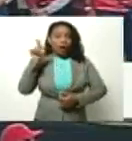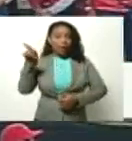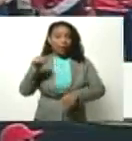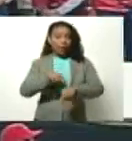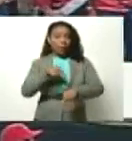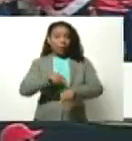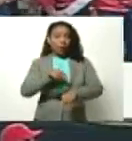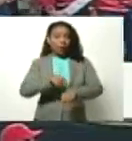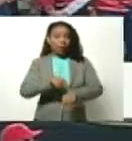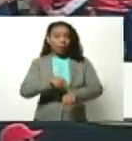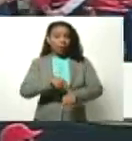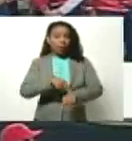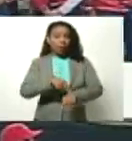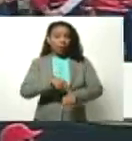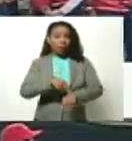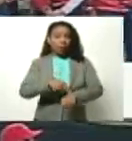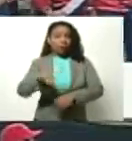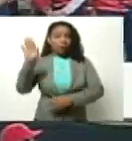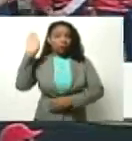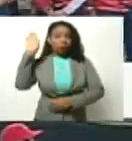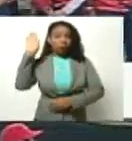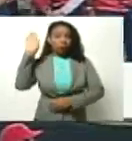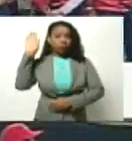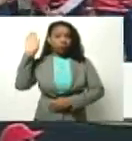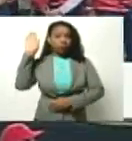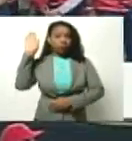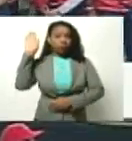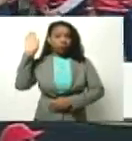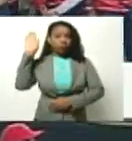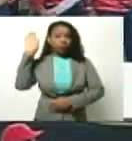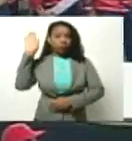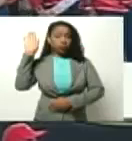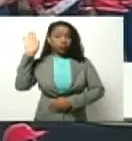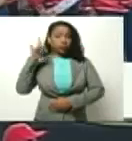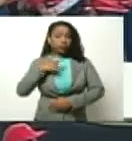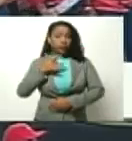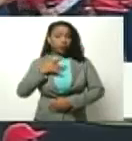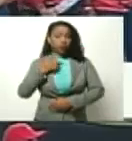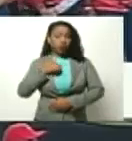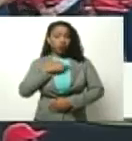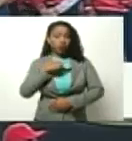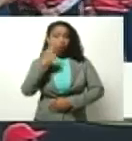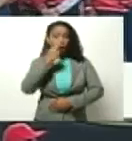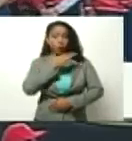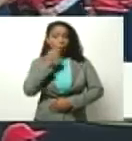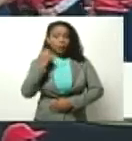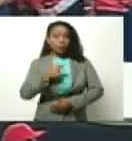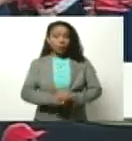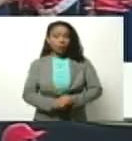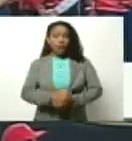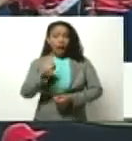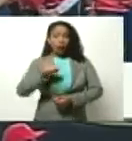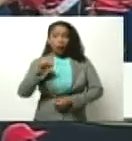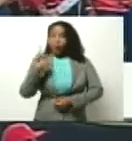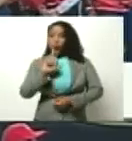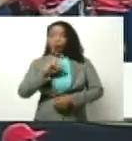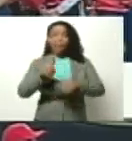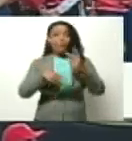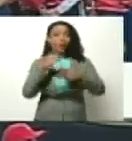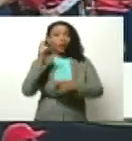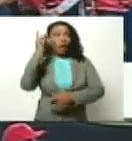momento de jurar tintamos que estamos comprometiendo Esto no es política